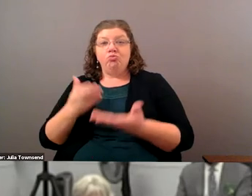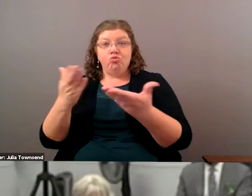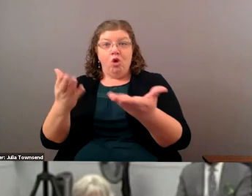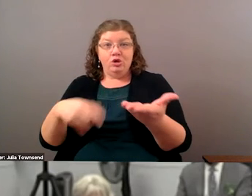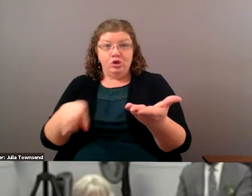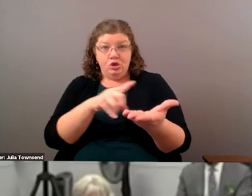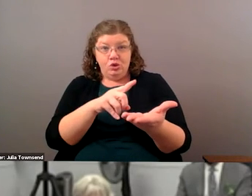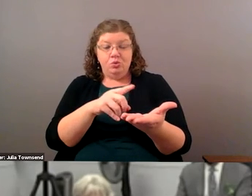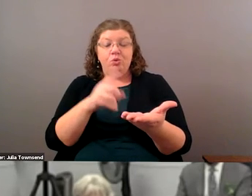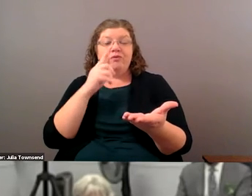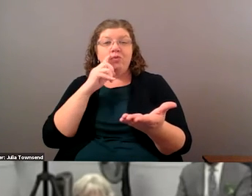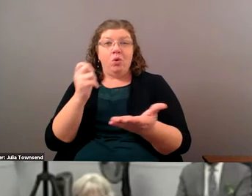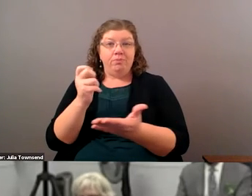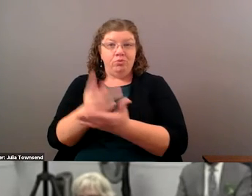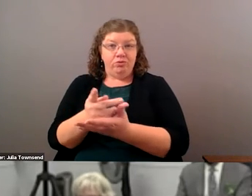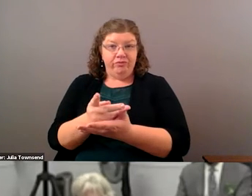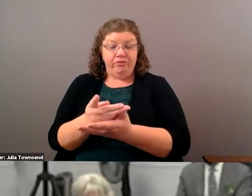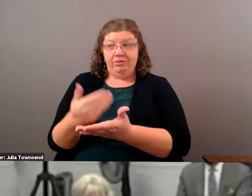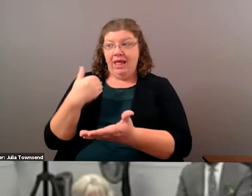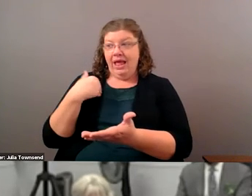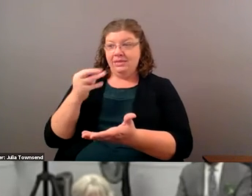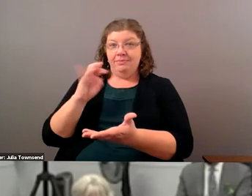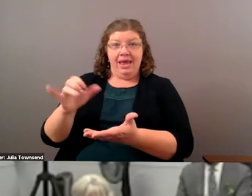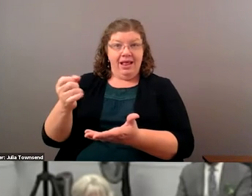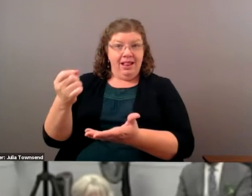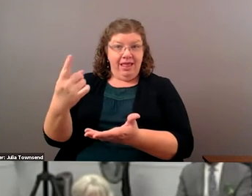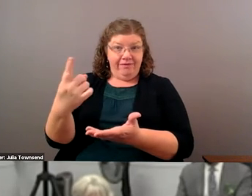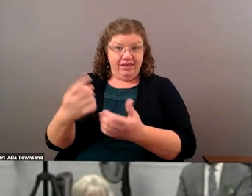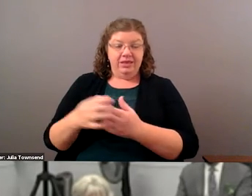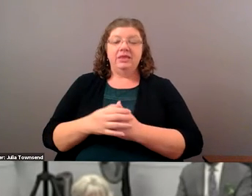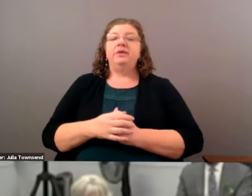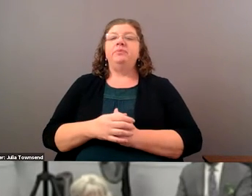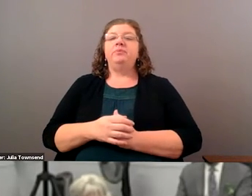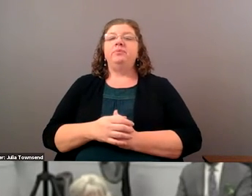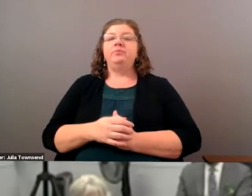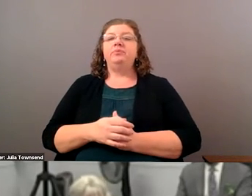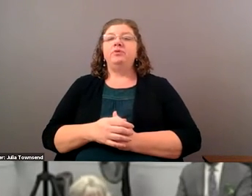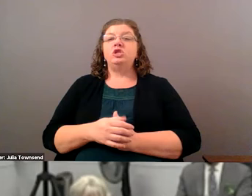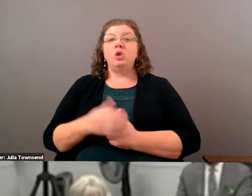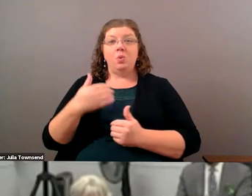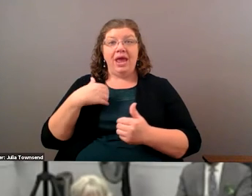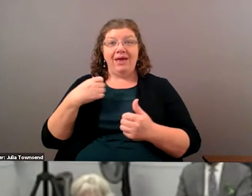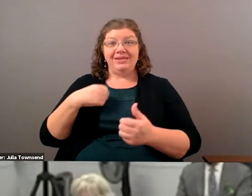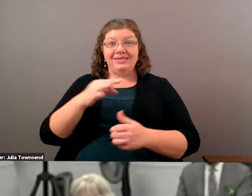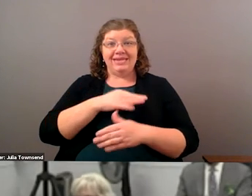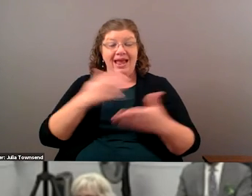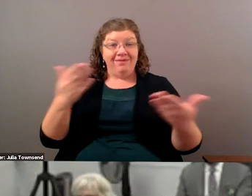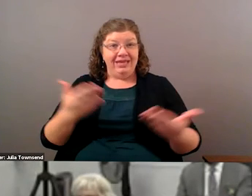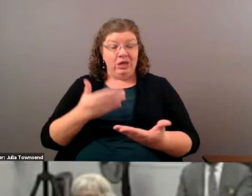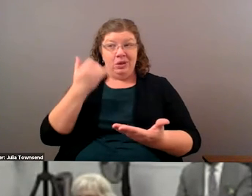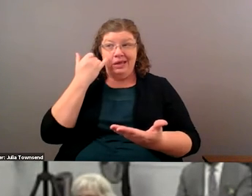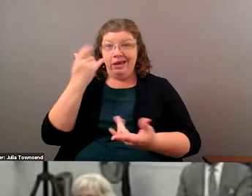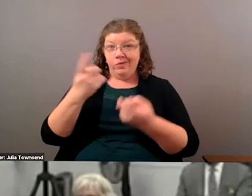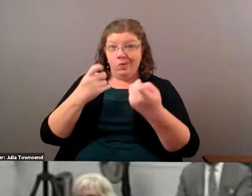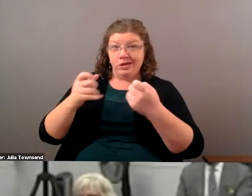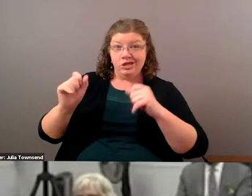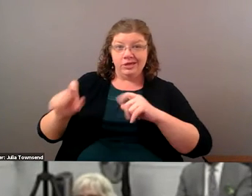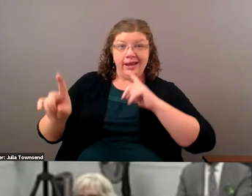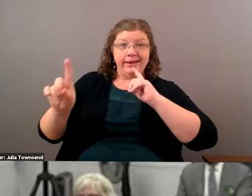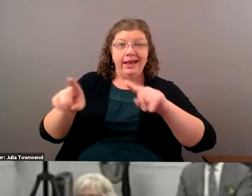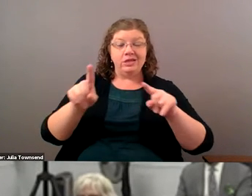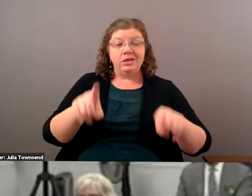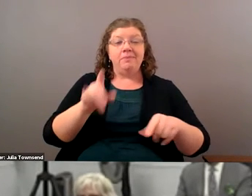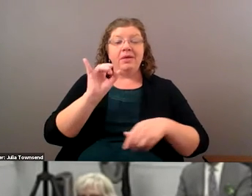11. Así que nosotros tenemos personal aquí para responder cualquier pregunta que tengan acerca de estos egresos y